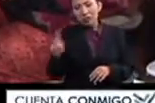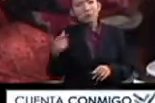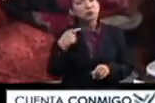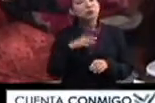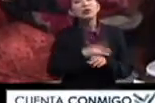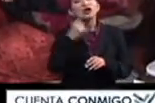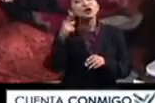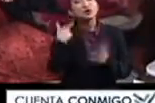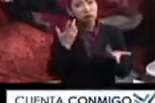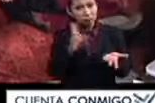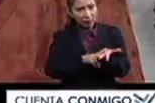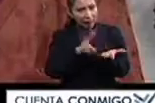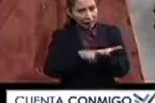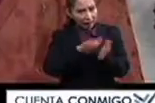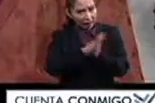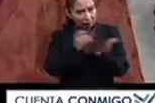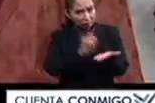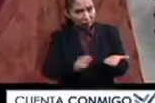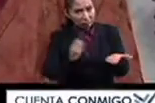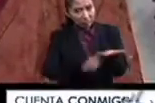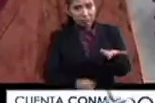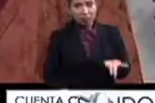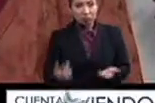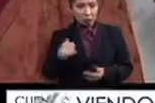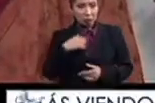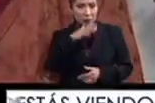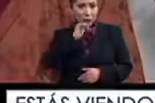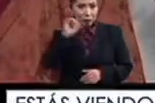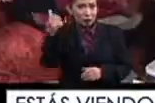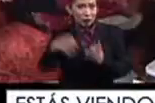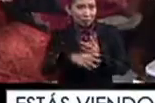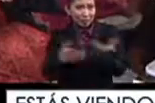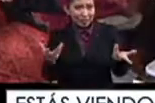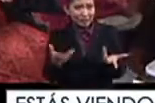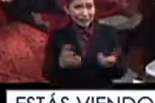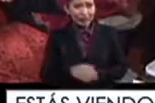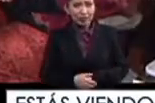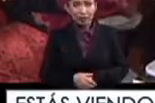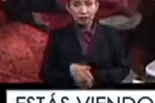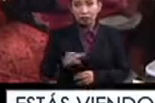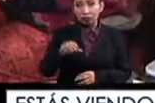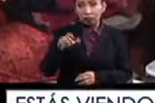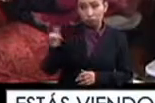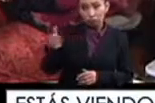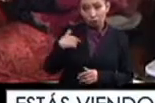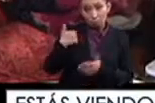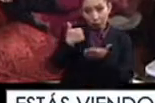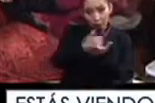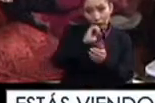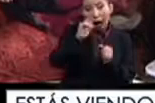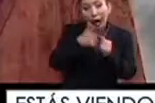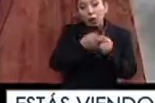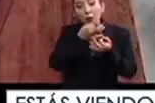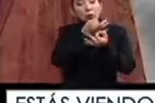qué apostar por la literatura todavía? Porque no puedo hacer otra cosa. ¿No tiene algún sentido social